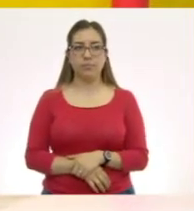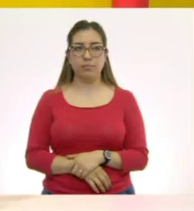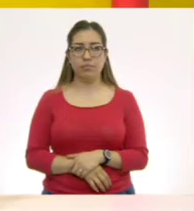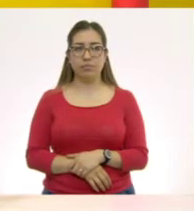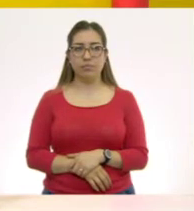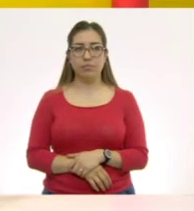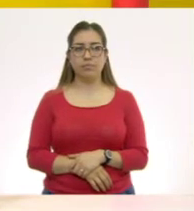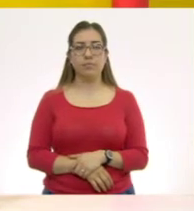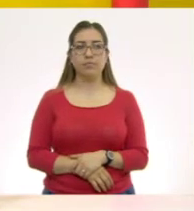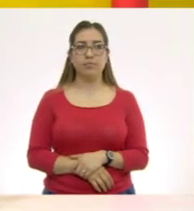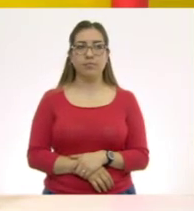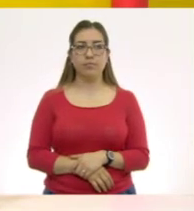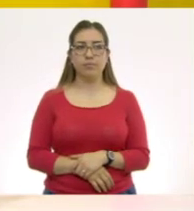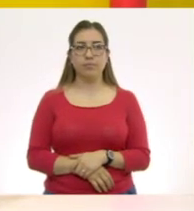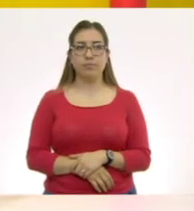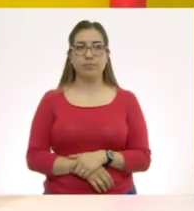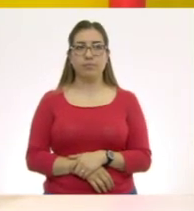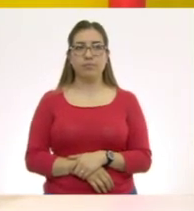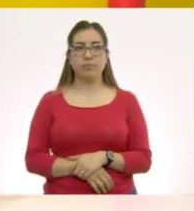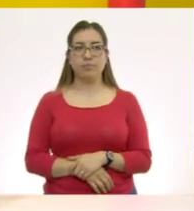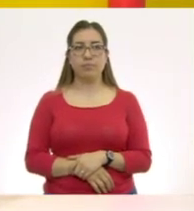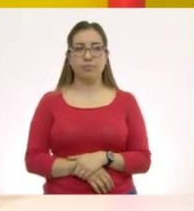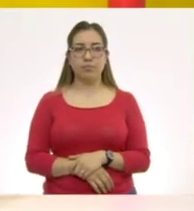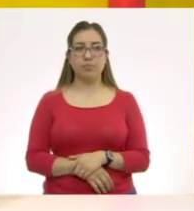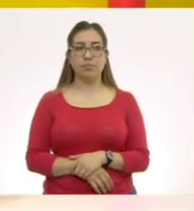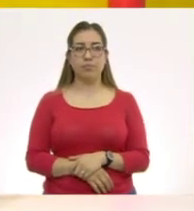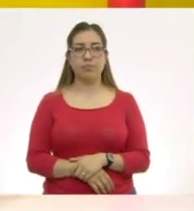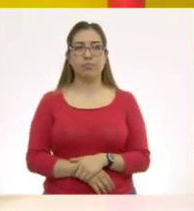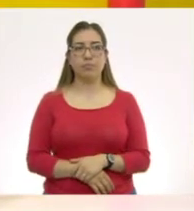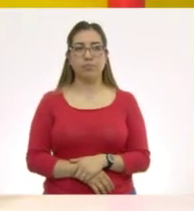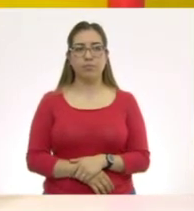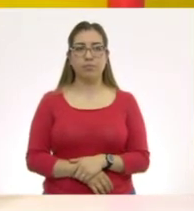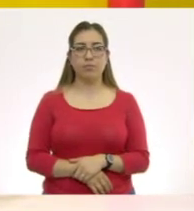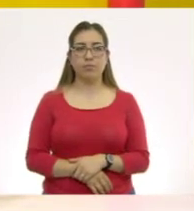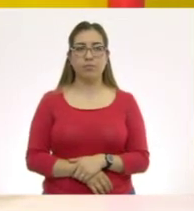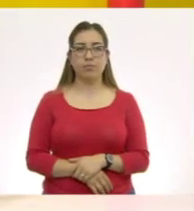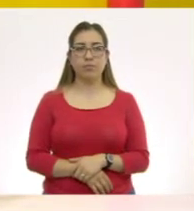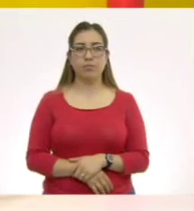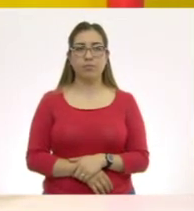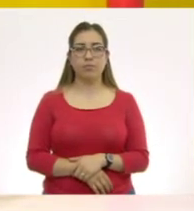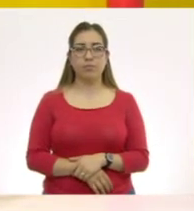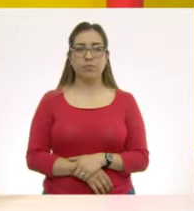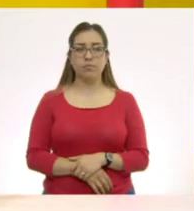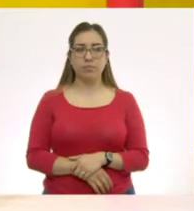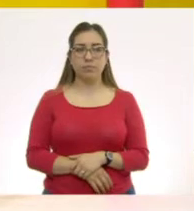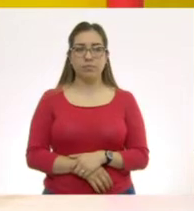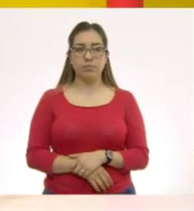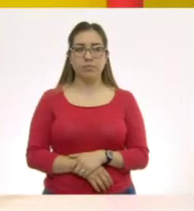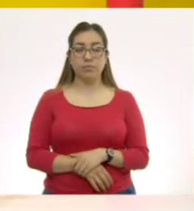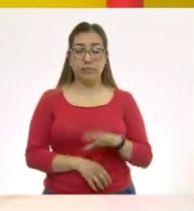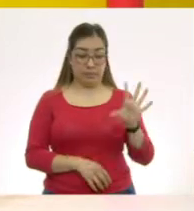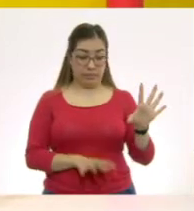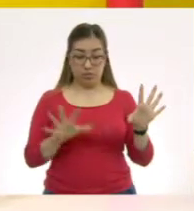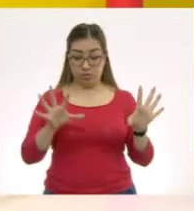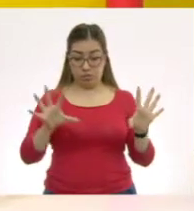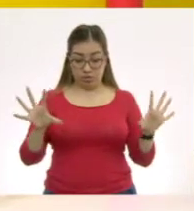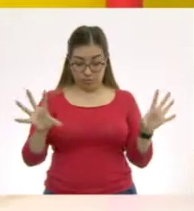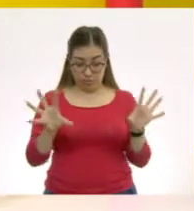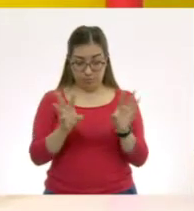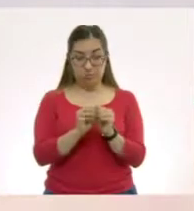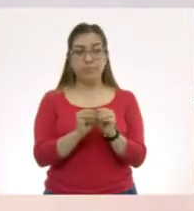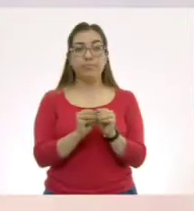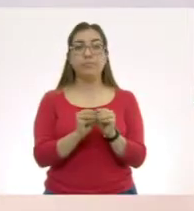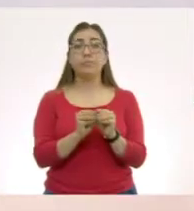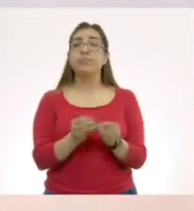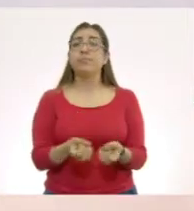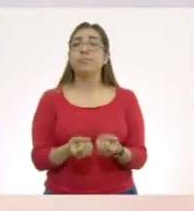5 unidades y voy a poner 5 unidades más. 1, 2, 3, 4, 5. 5. Vamos